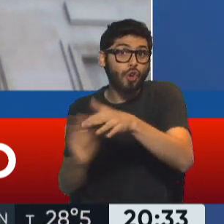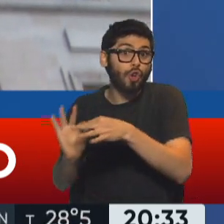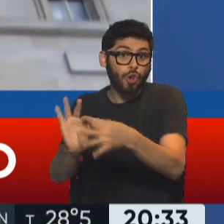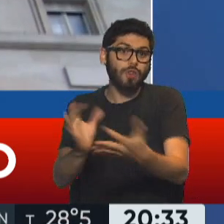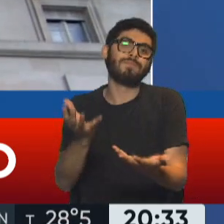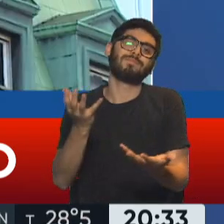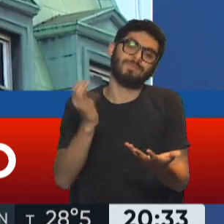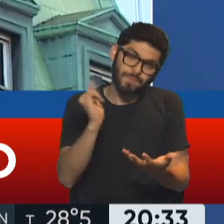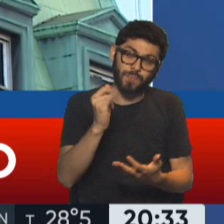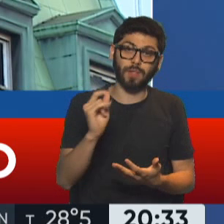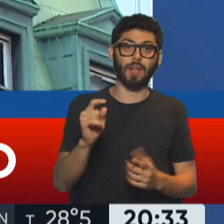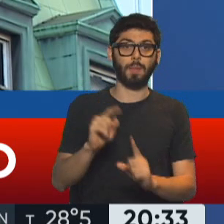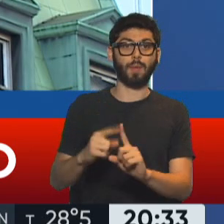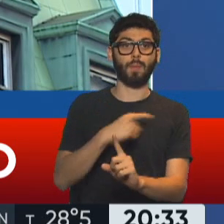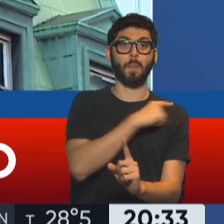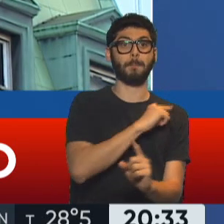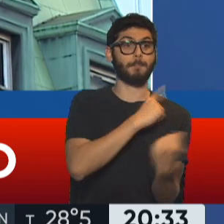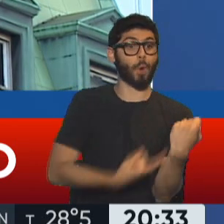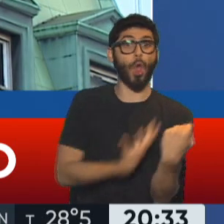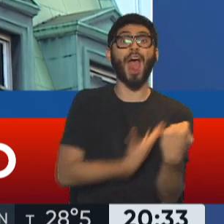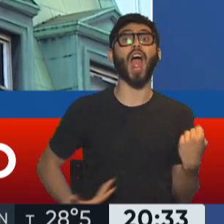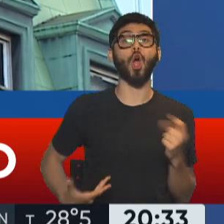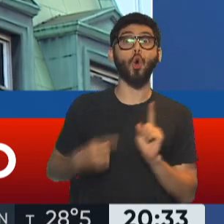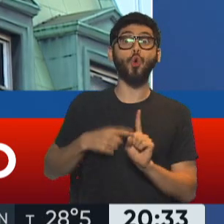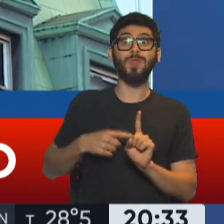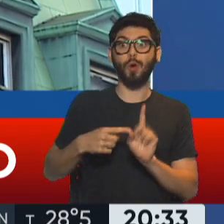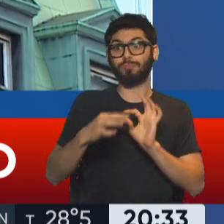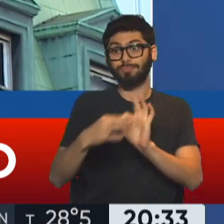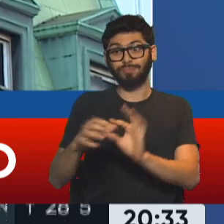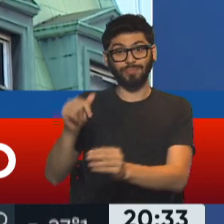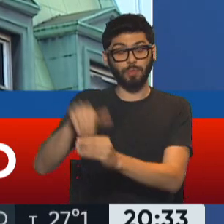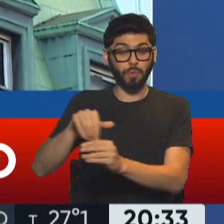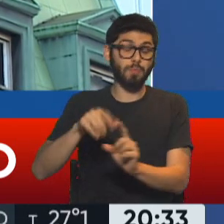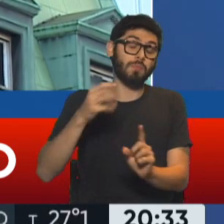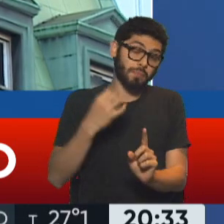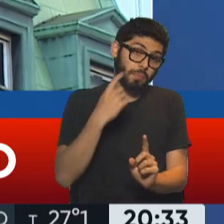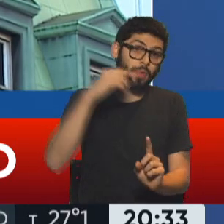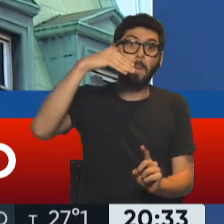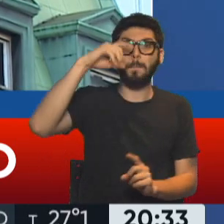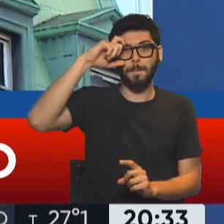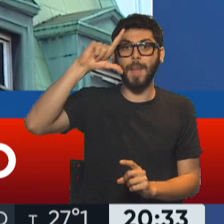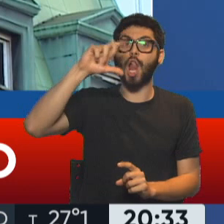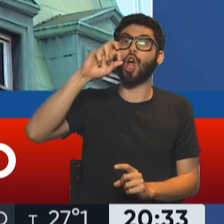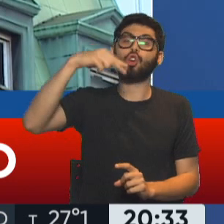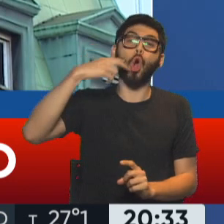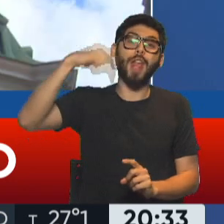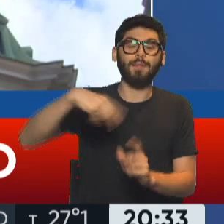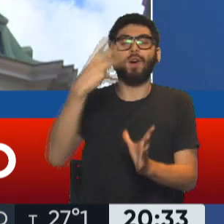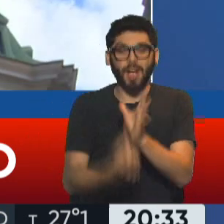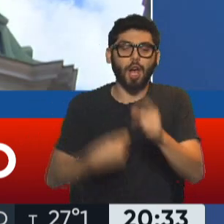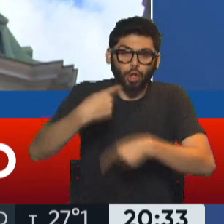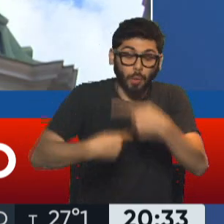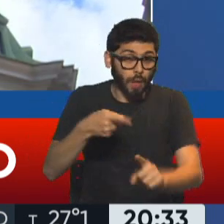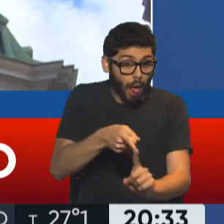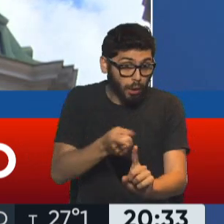a disposición del Ejecutivo, Melconian, que es alguien acostumbrado, en mi opinión, a perseverar en el error, Melconian lo soportó en